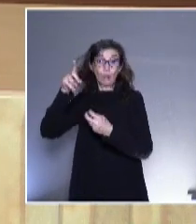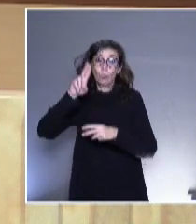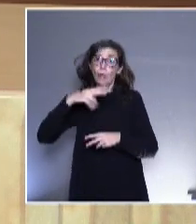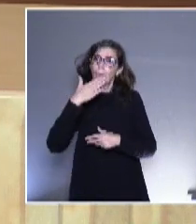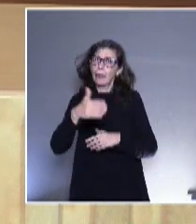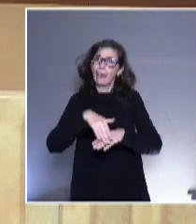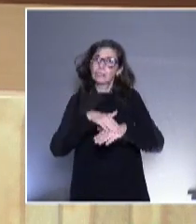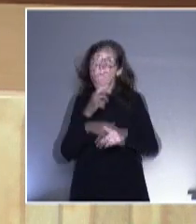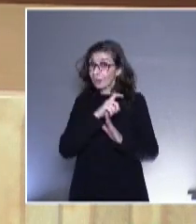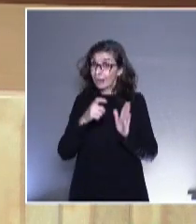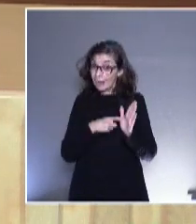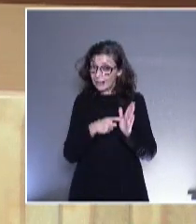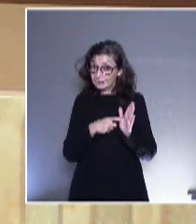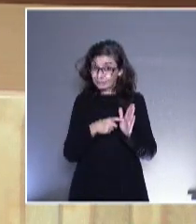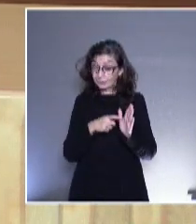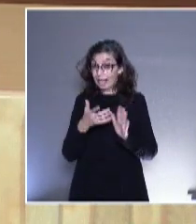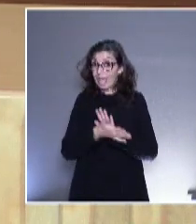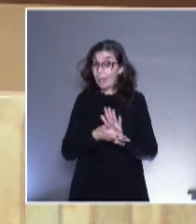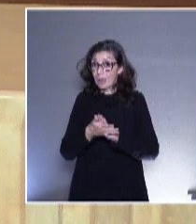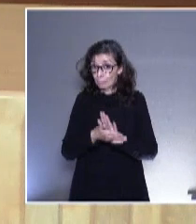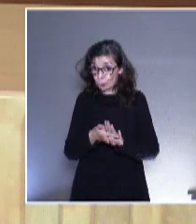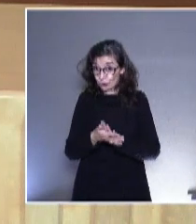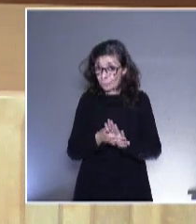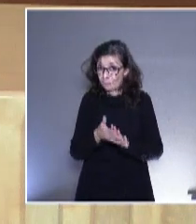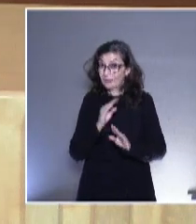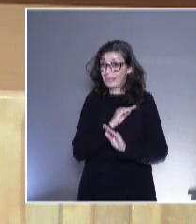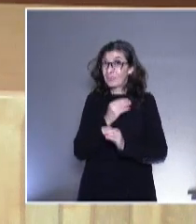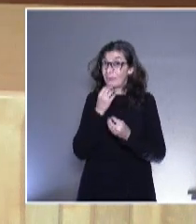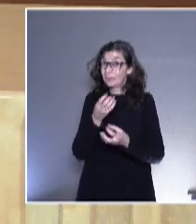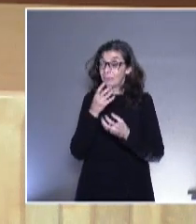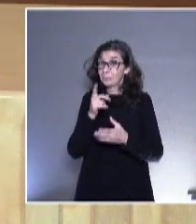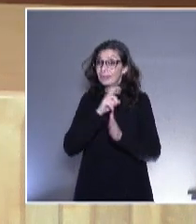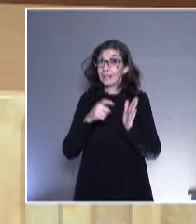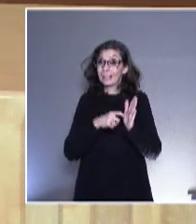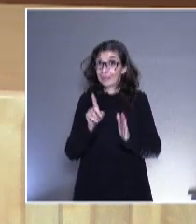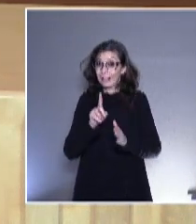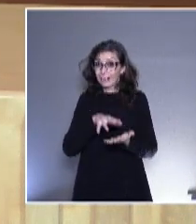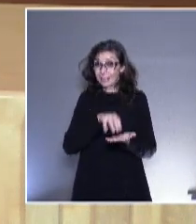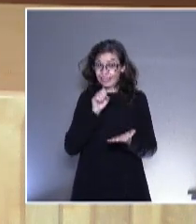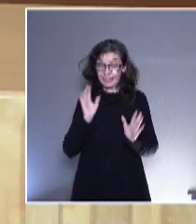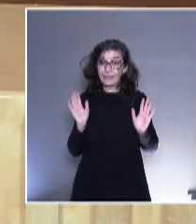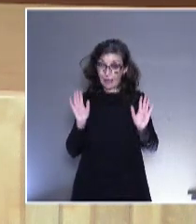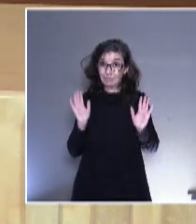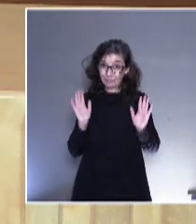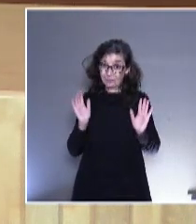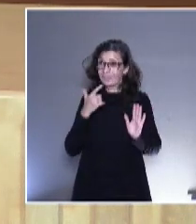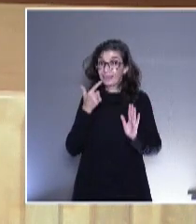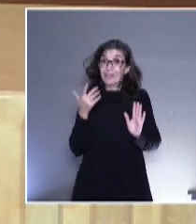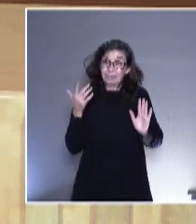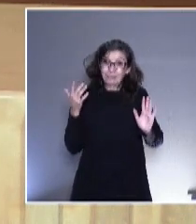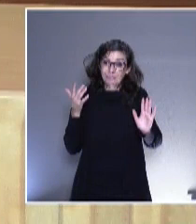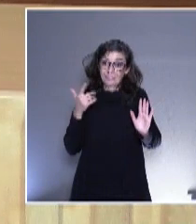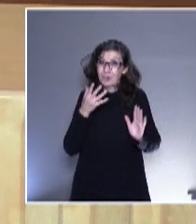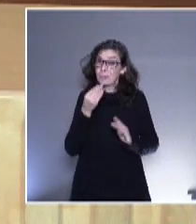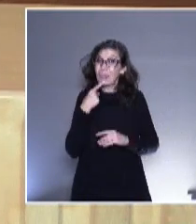nunca pide disculpas es que estamos hablando de lo que comunicamos pero es que las leyes tampoco hay quien las entienda eh si la o